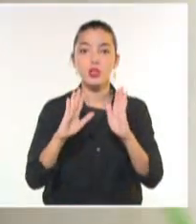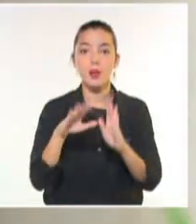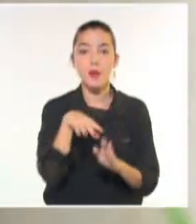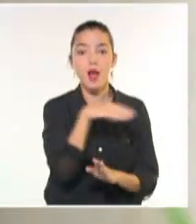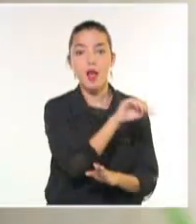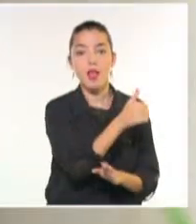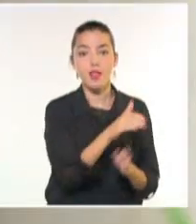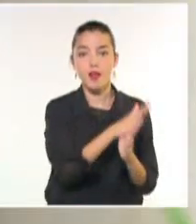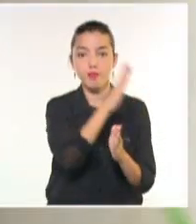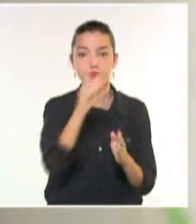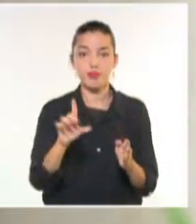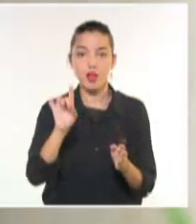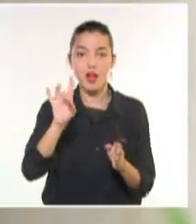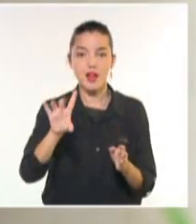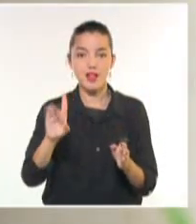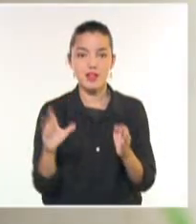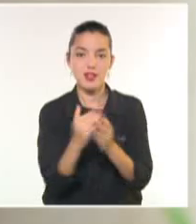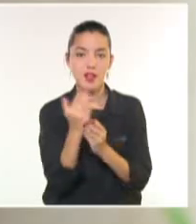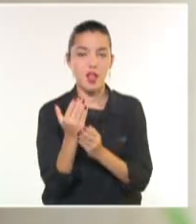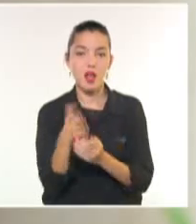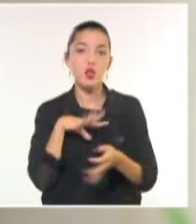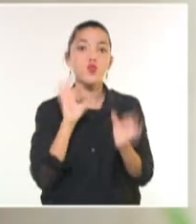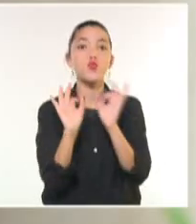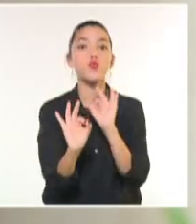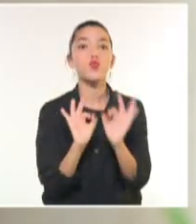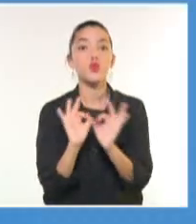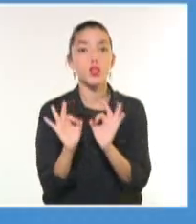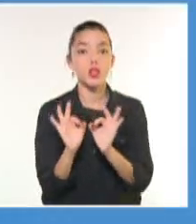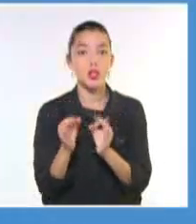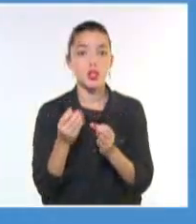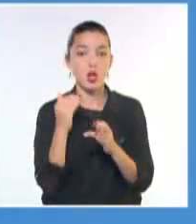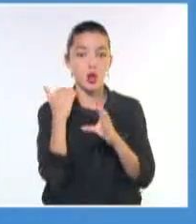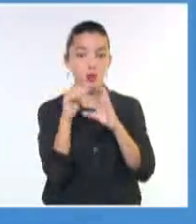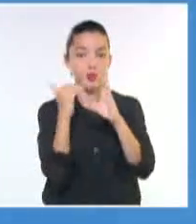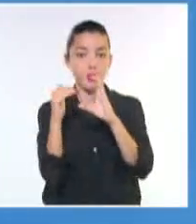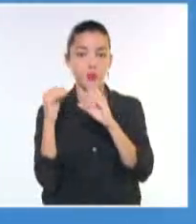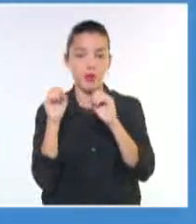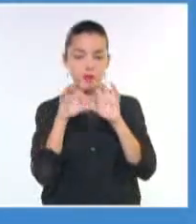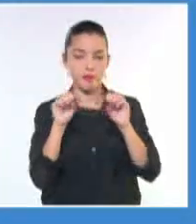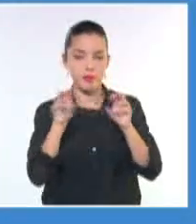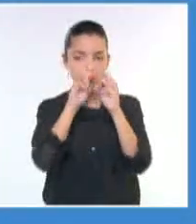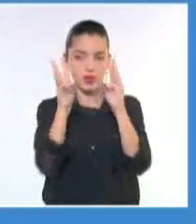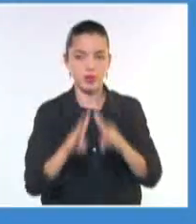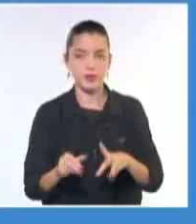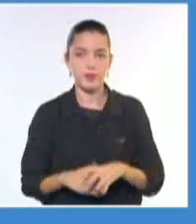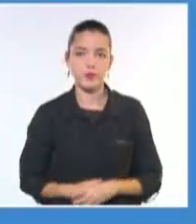hay que ser muy cuidadoso con lo que se emite a través de las redes sociales.